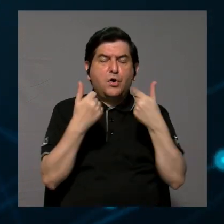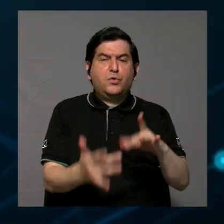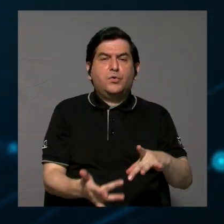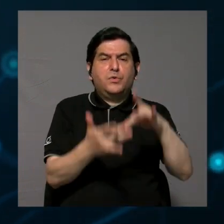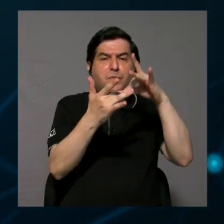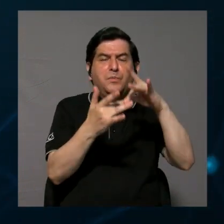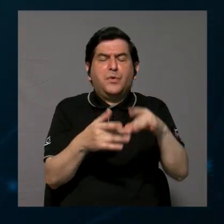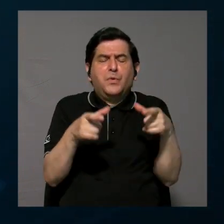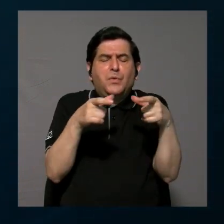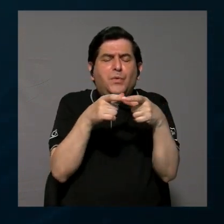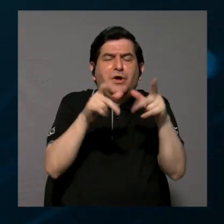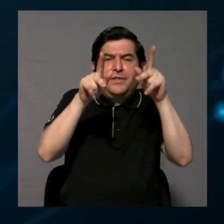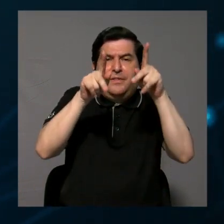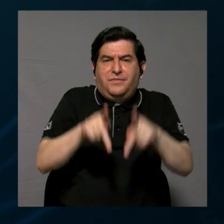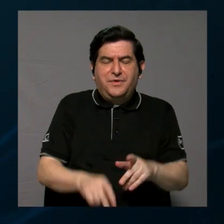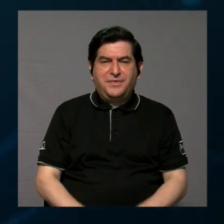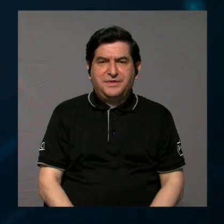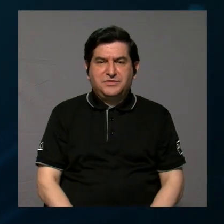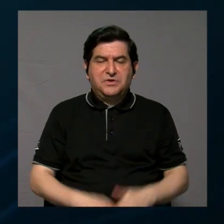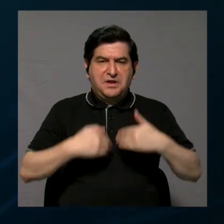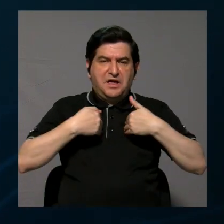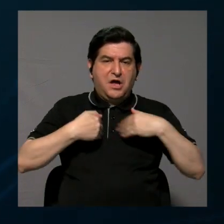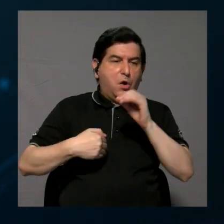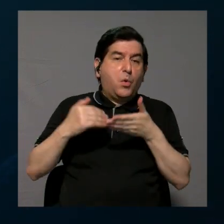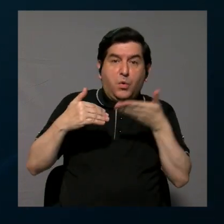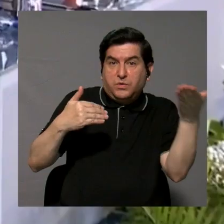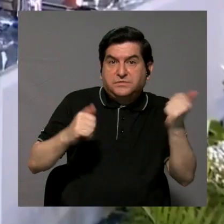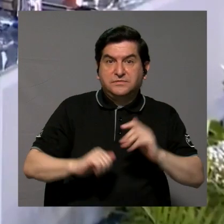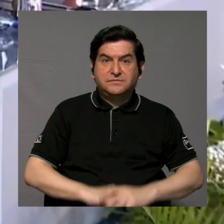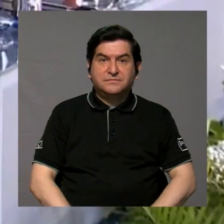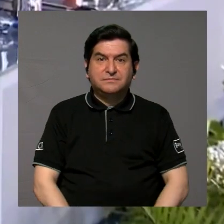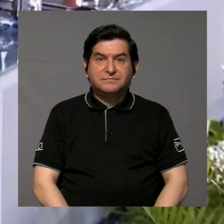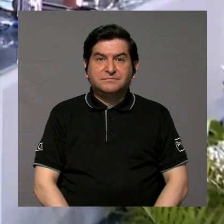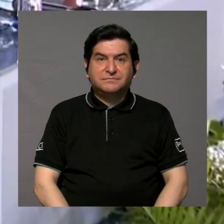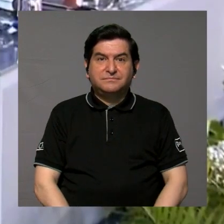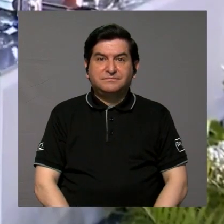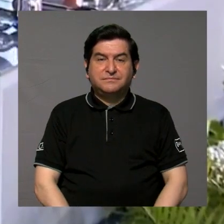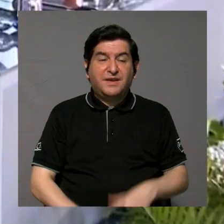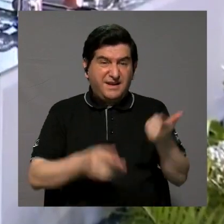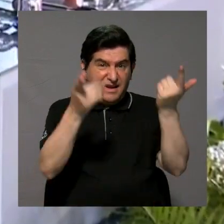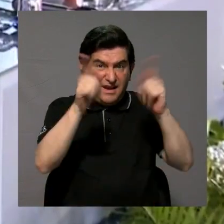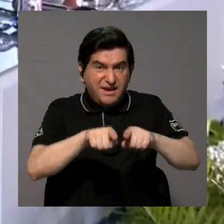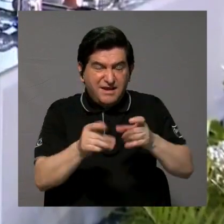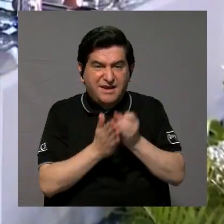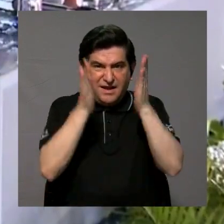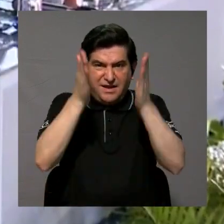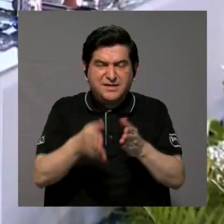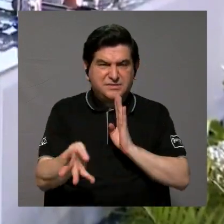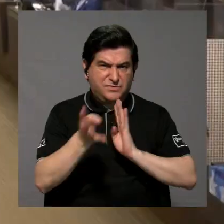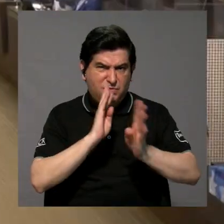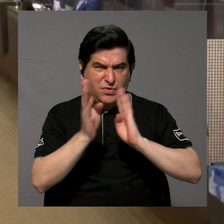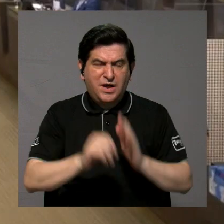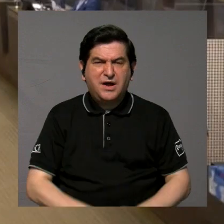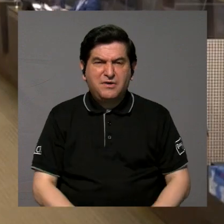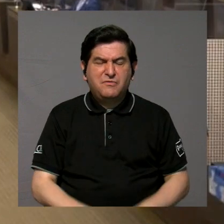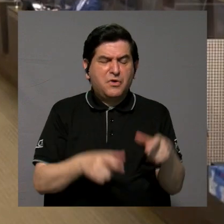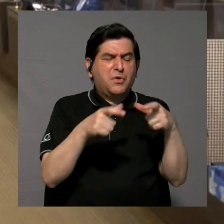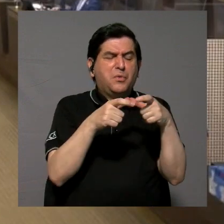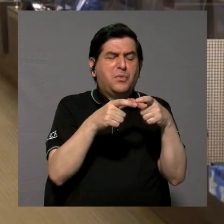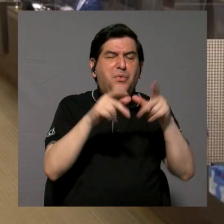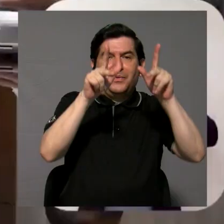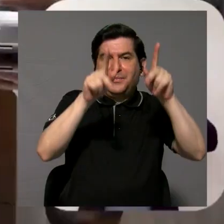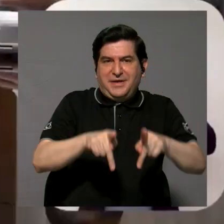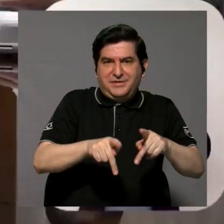un grupo selecto y minoritario de personas, animales o cosas. En este caso, el investigador nos habla del selecto grupo